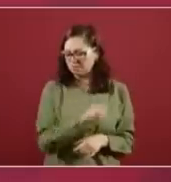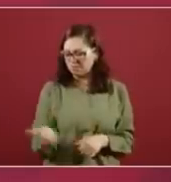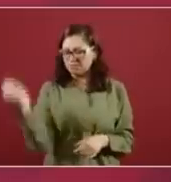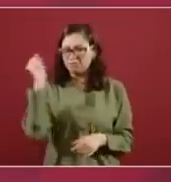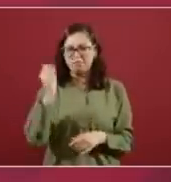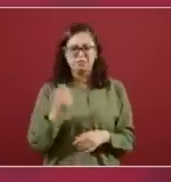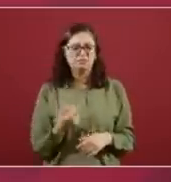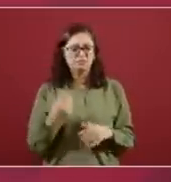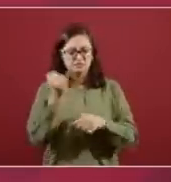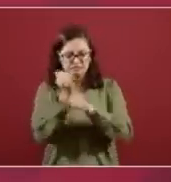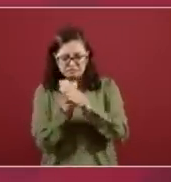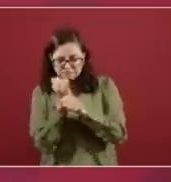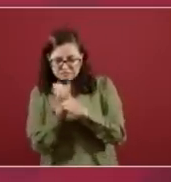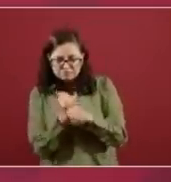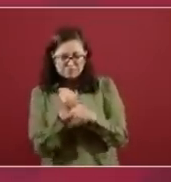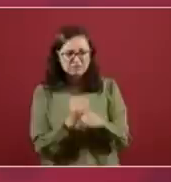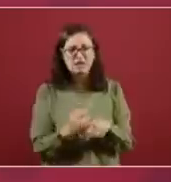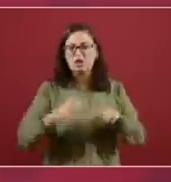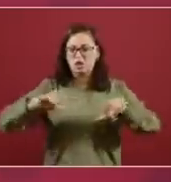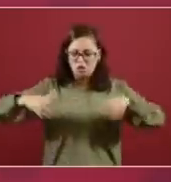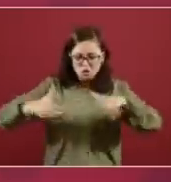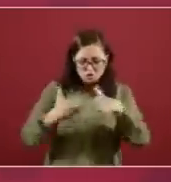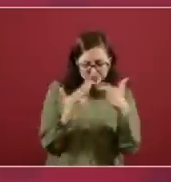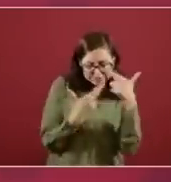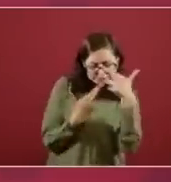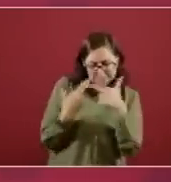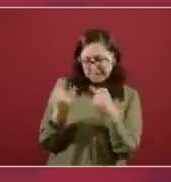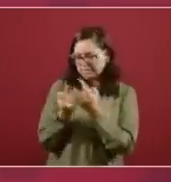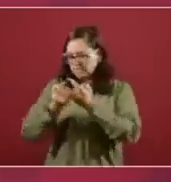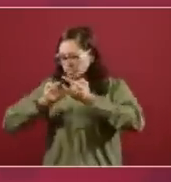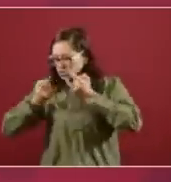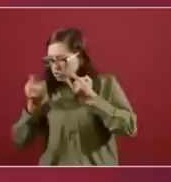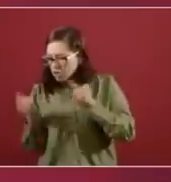arqueólogos enólogos historiadores